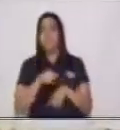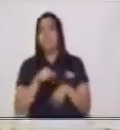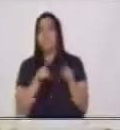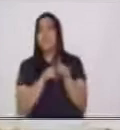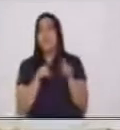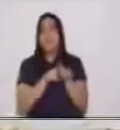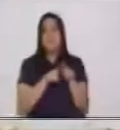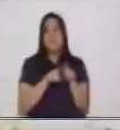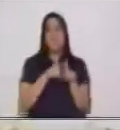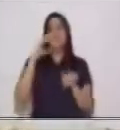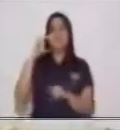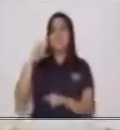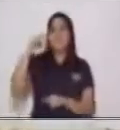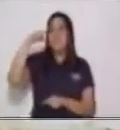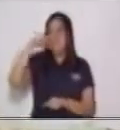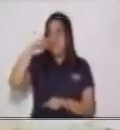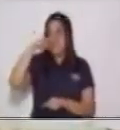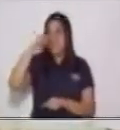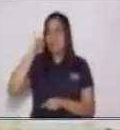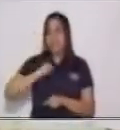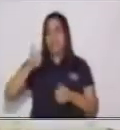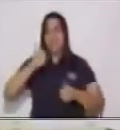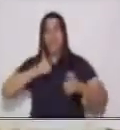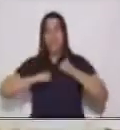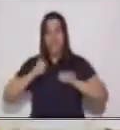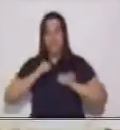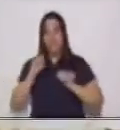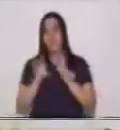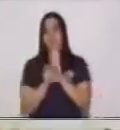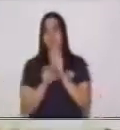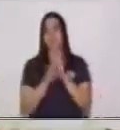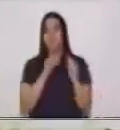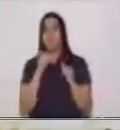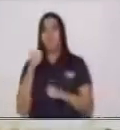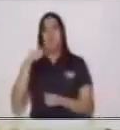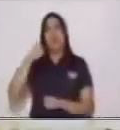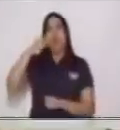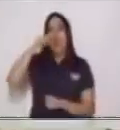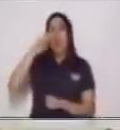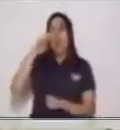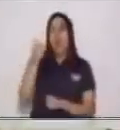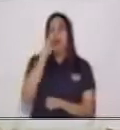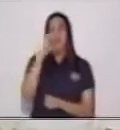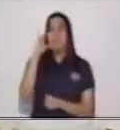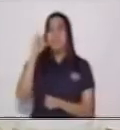a utilizar la doble C. Atracción, otra derivación